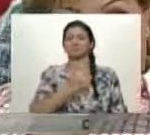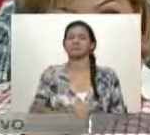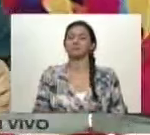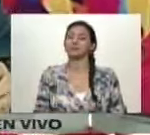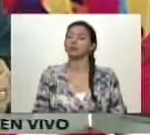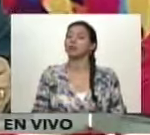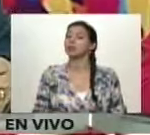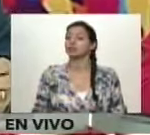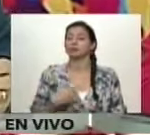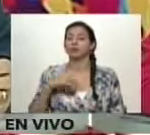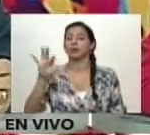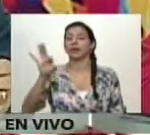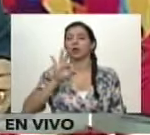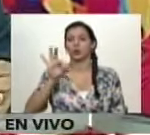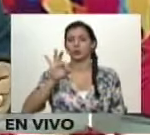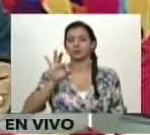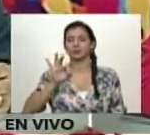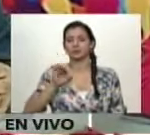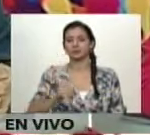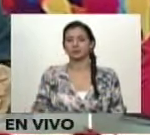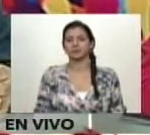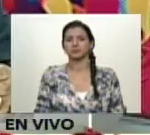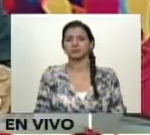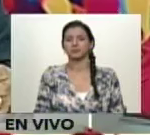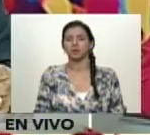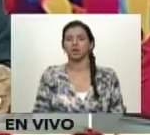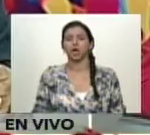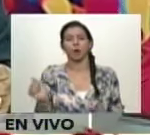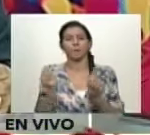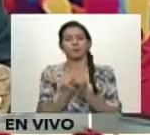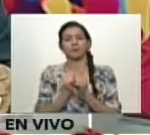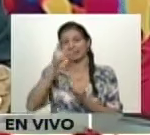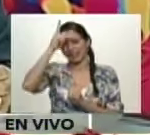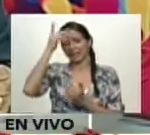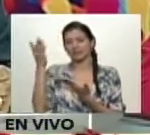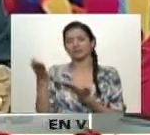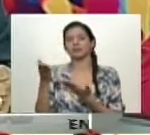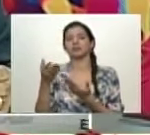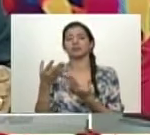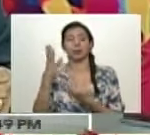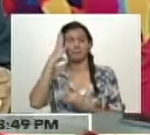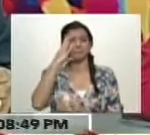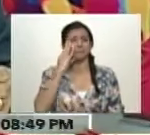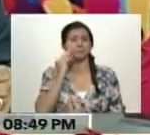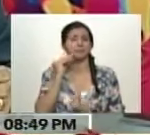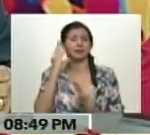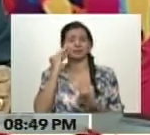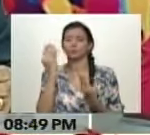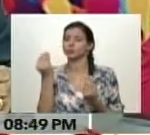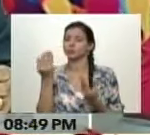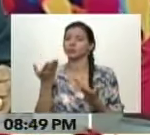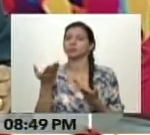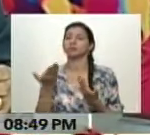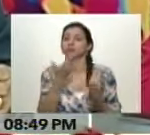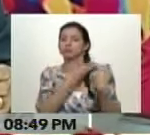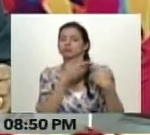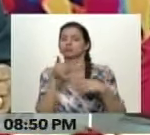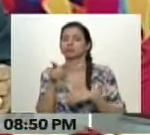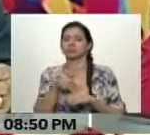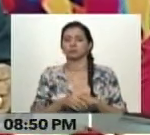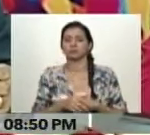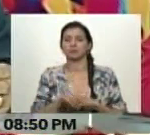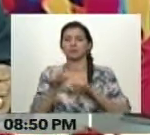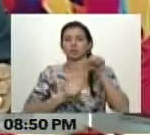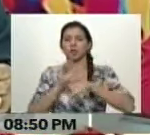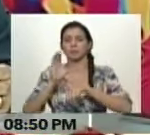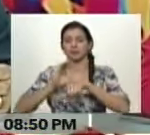Y he designado al compañero Tarek, con toda su experiencia histórica, responsable del